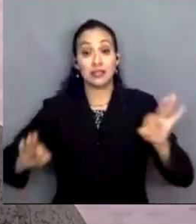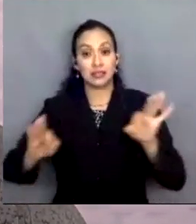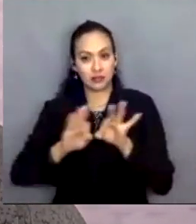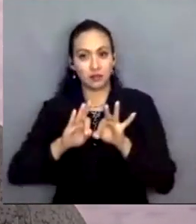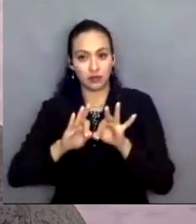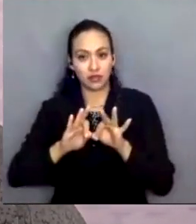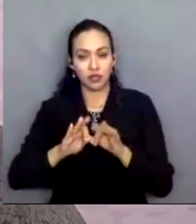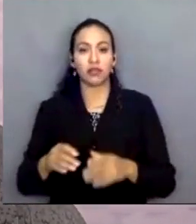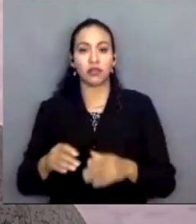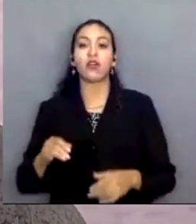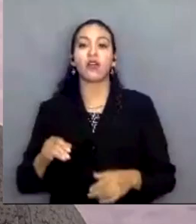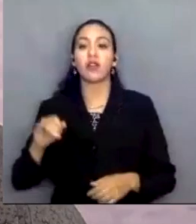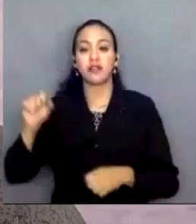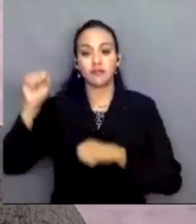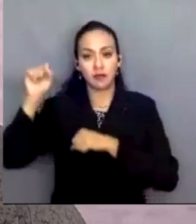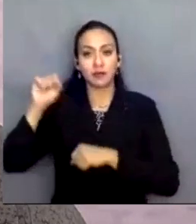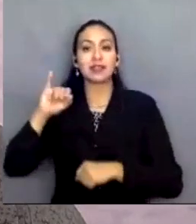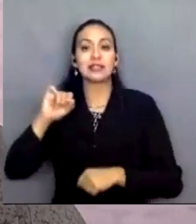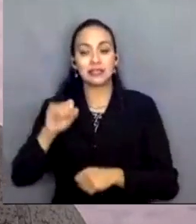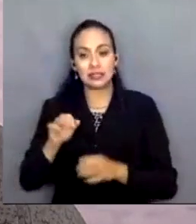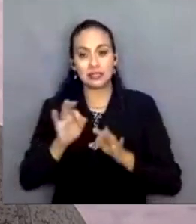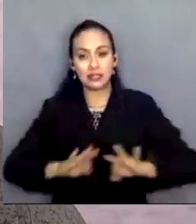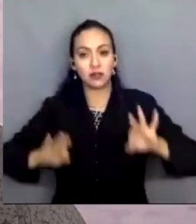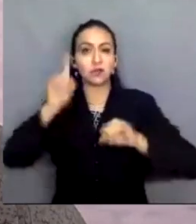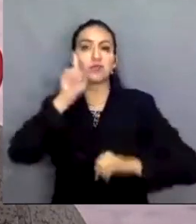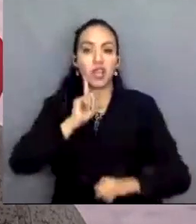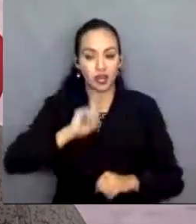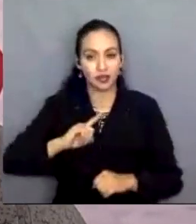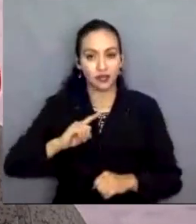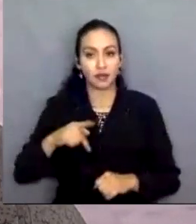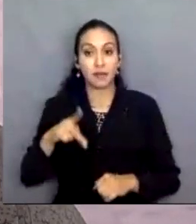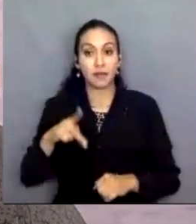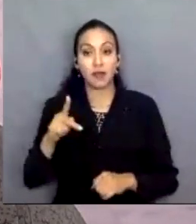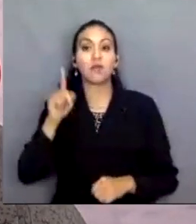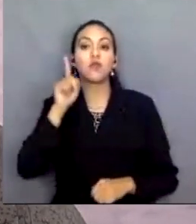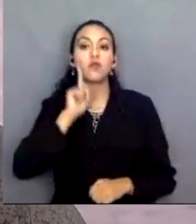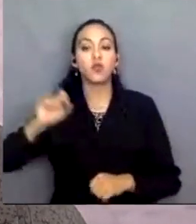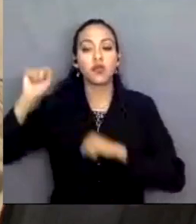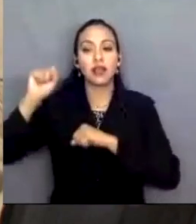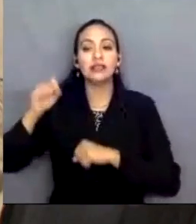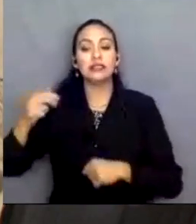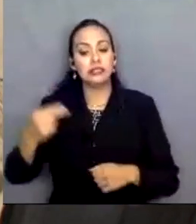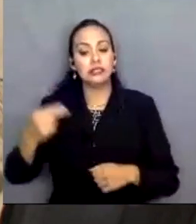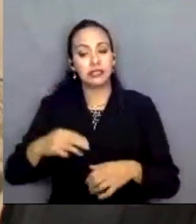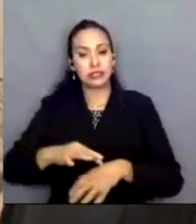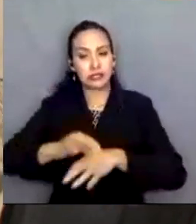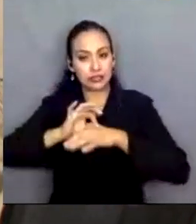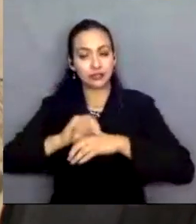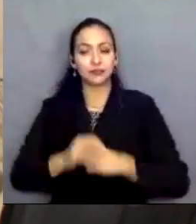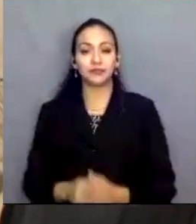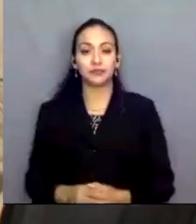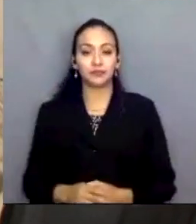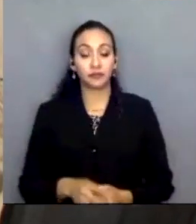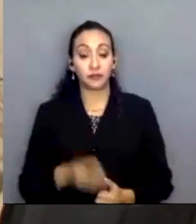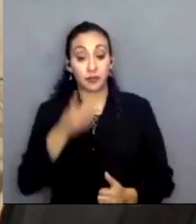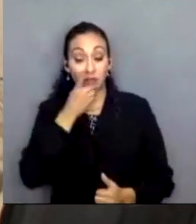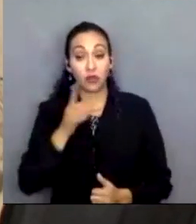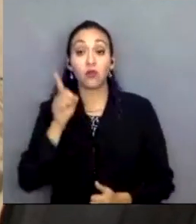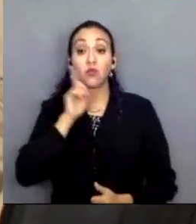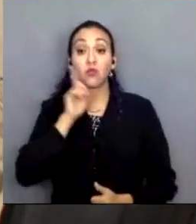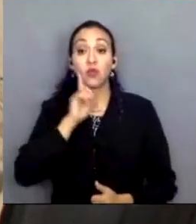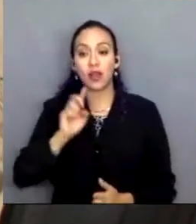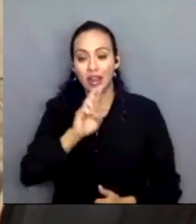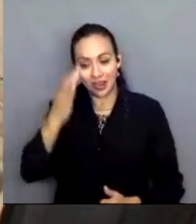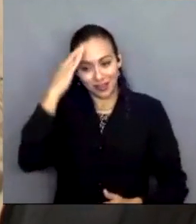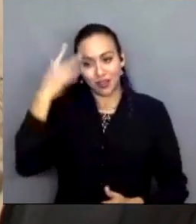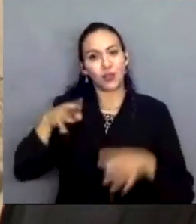políticamente correcto el feminismo? Sí, pero el feminismo se vive. Hizo un reconocimiento a las impartidoras